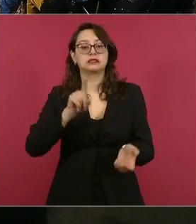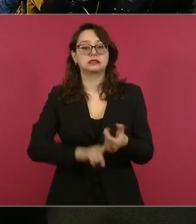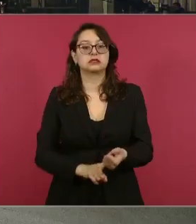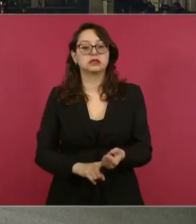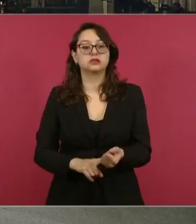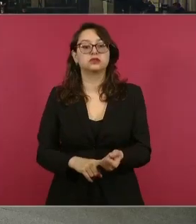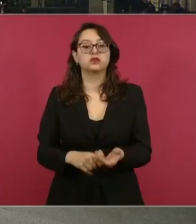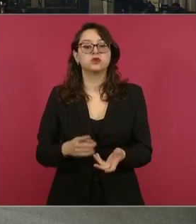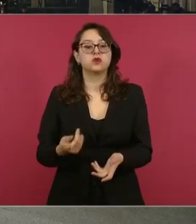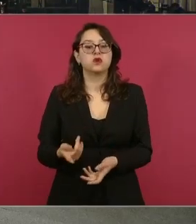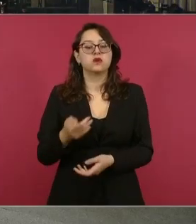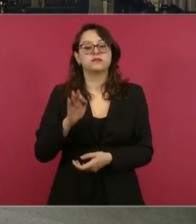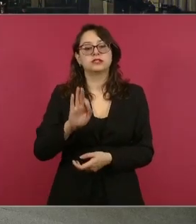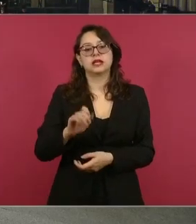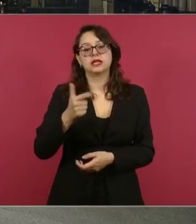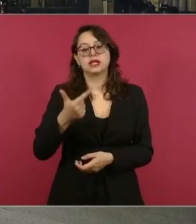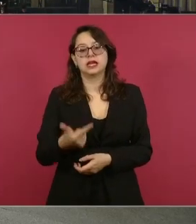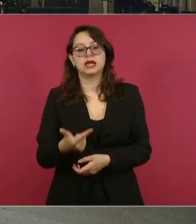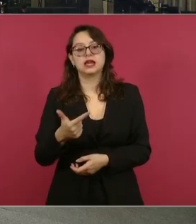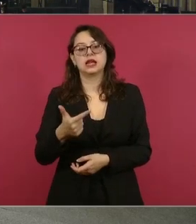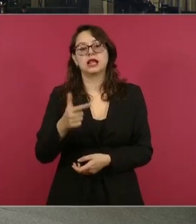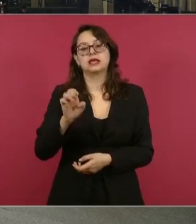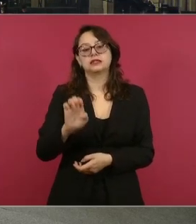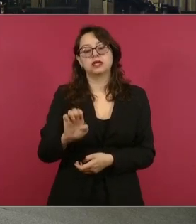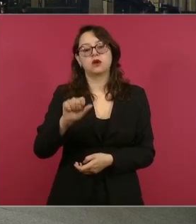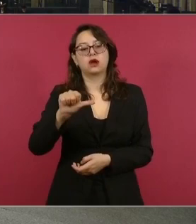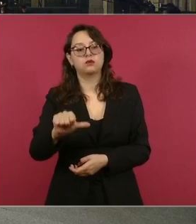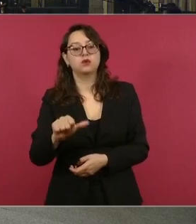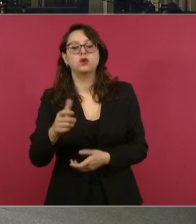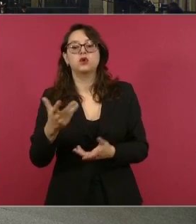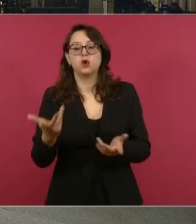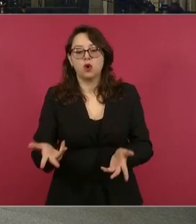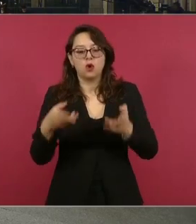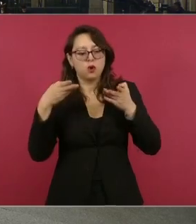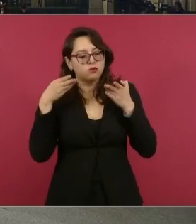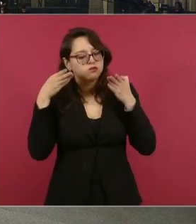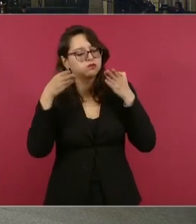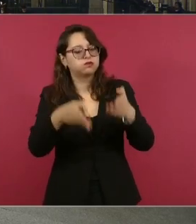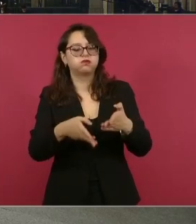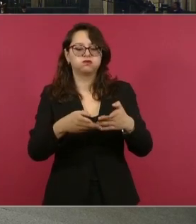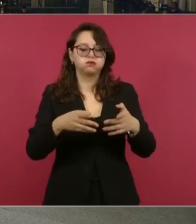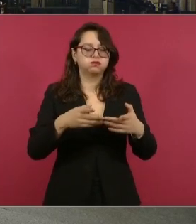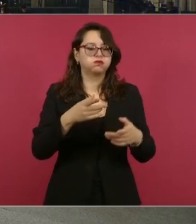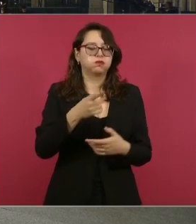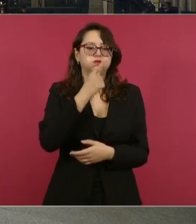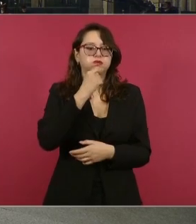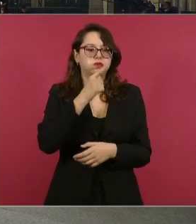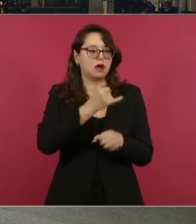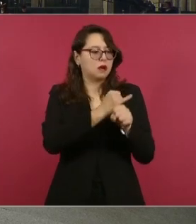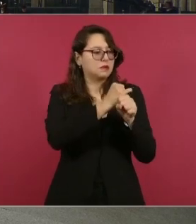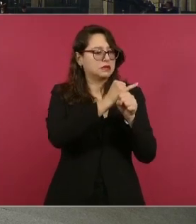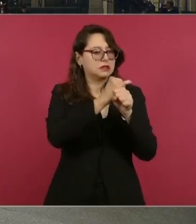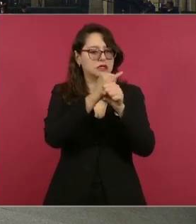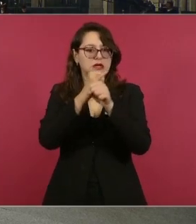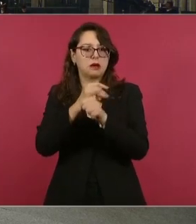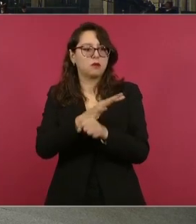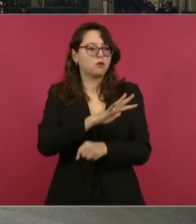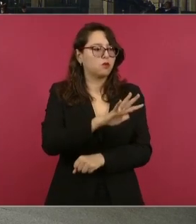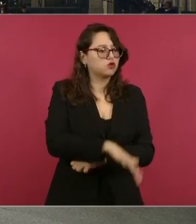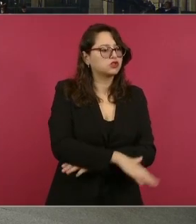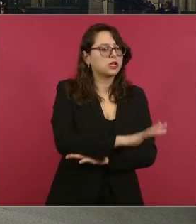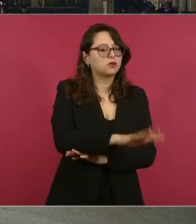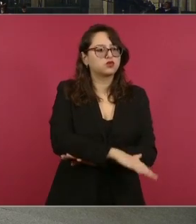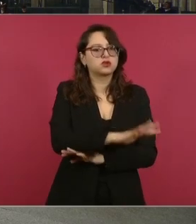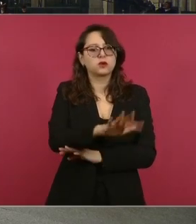ya desde el día de ayer está abocada exclusivamente para aquí en Acapulco para